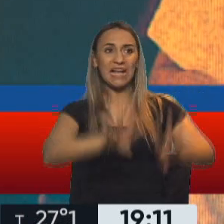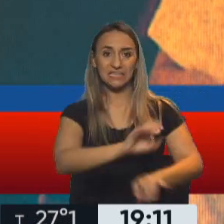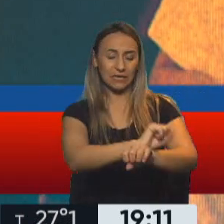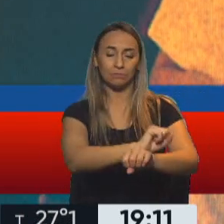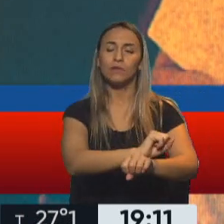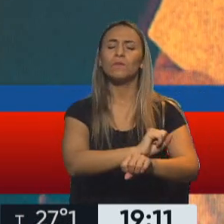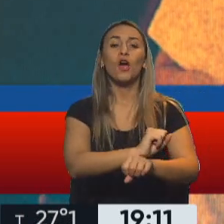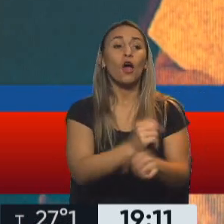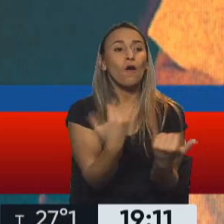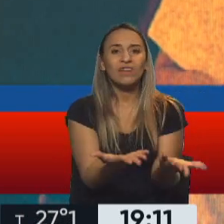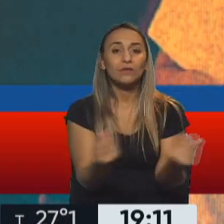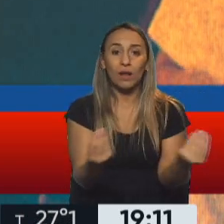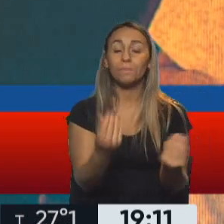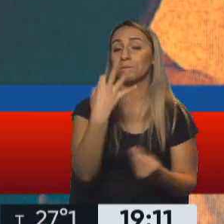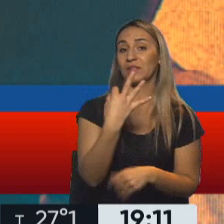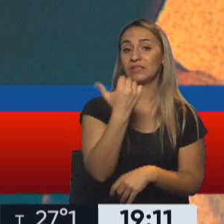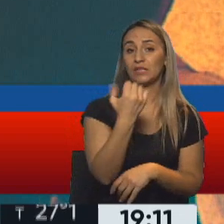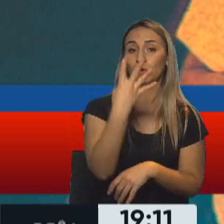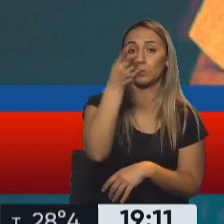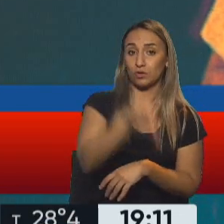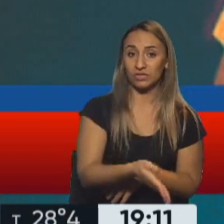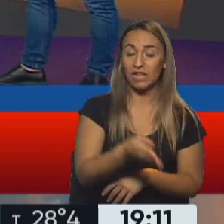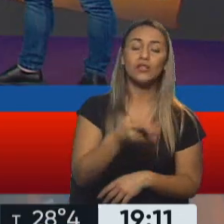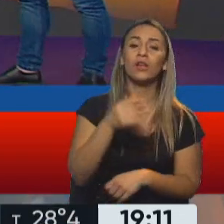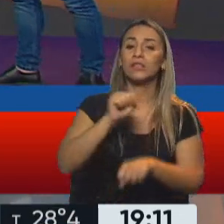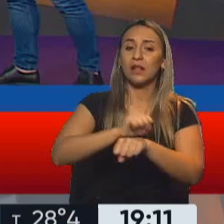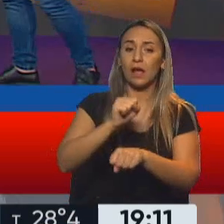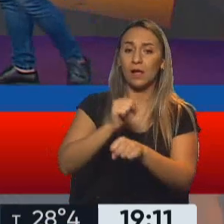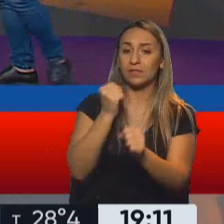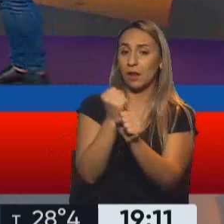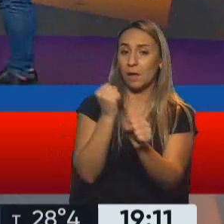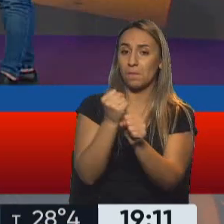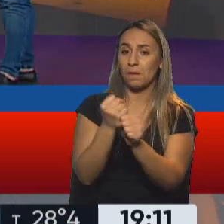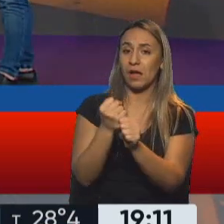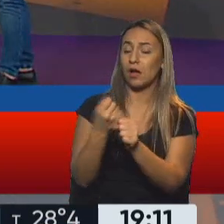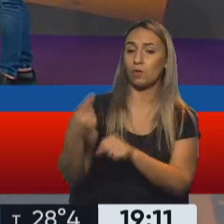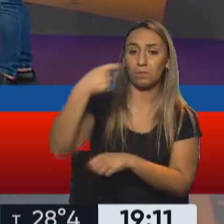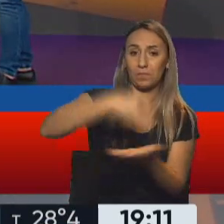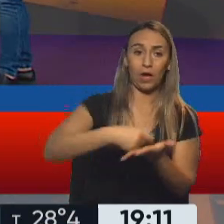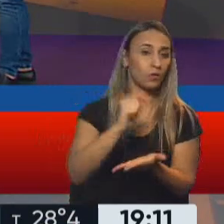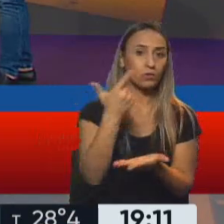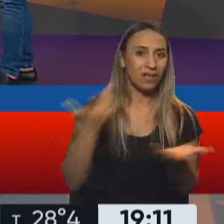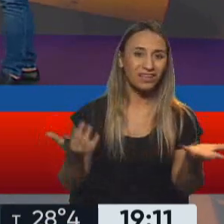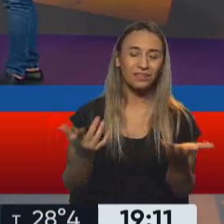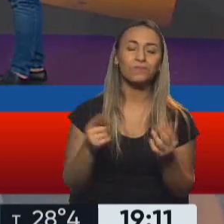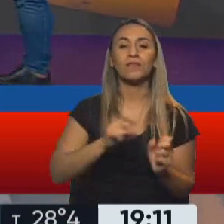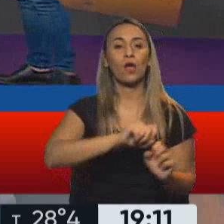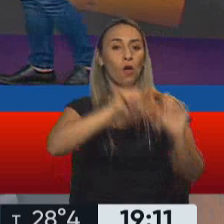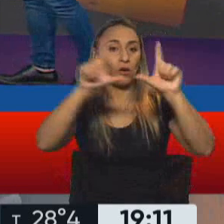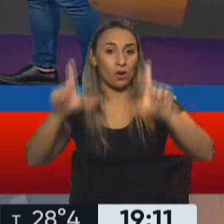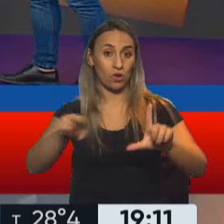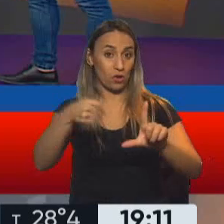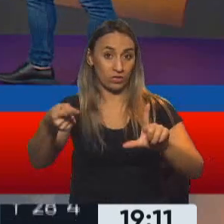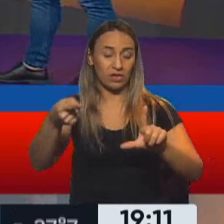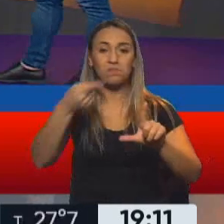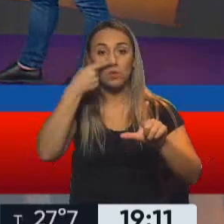sistema penitenciario. 64% de los detenidos no tienen trabajo remunerado en prisión. Y hay un dato más, que es otra placa que traje también para ver hoy, que es muy